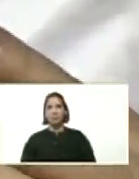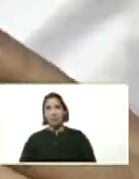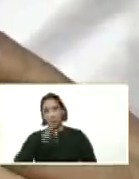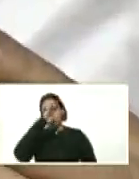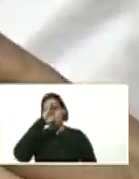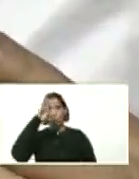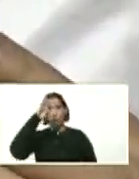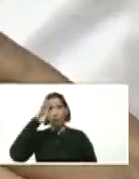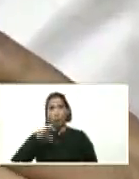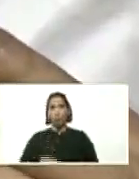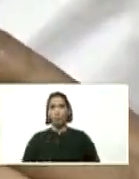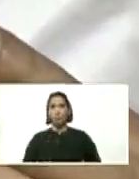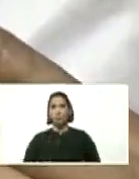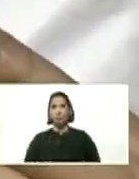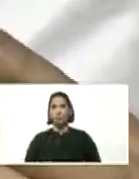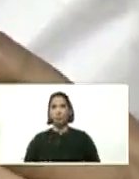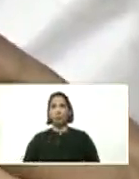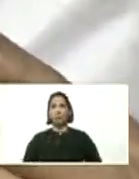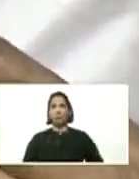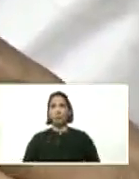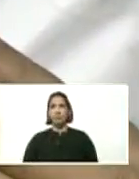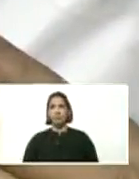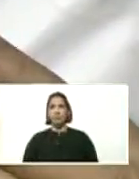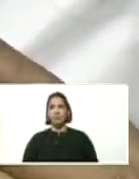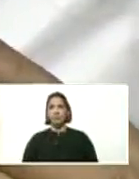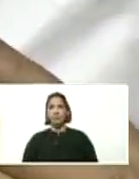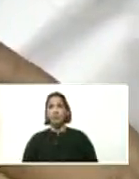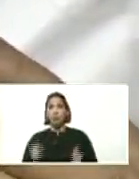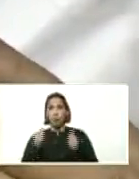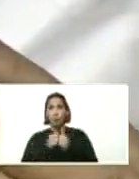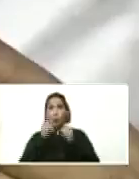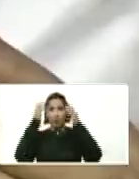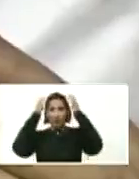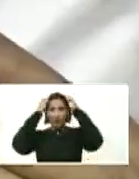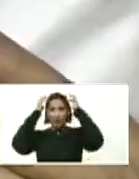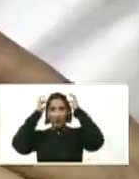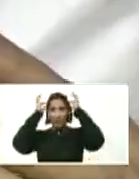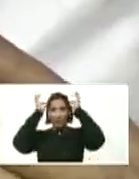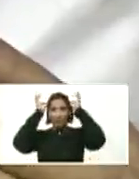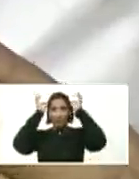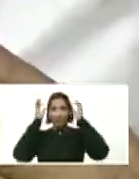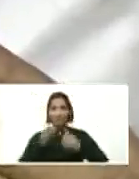Diosdado, cabello rondón. Sí. Con cabello. Ahí sí es cabello. ¿Sí?